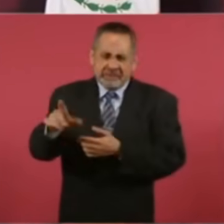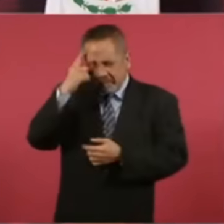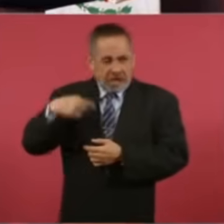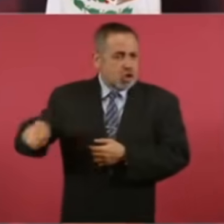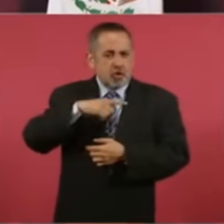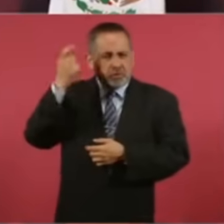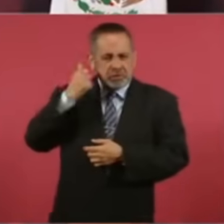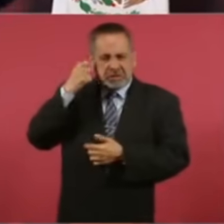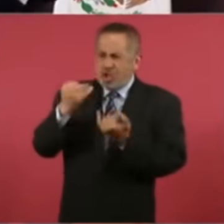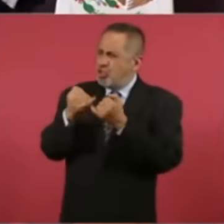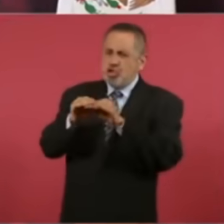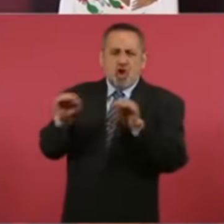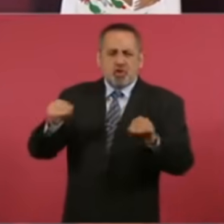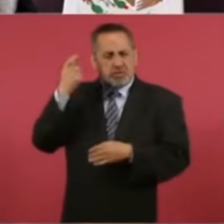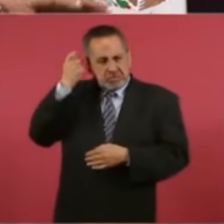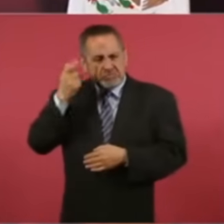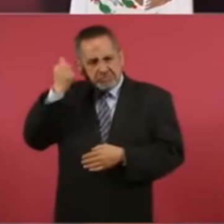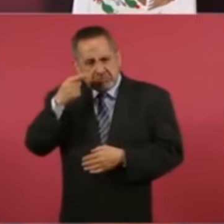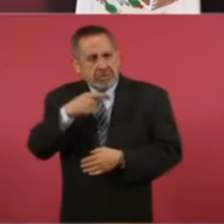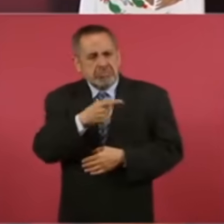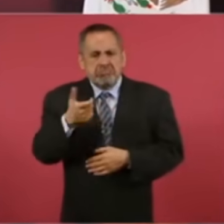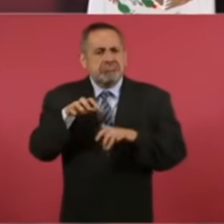universal. Ya alcanza.